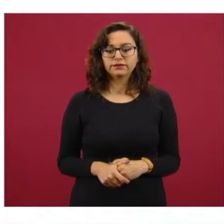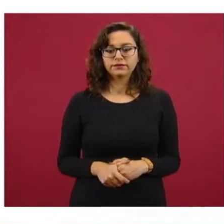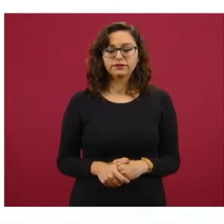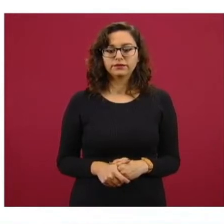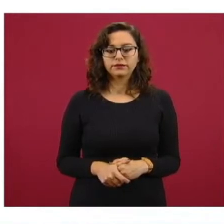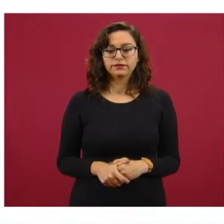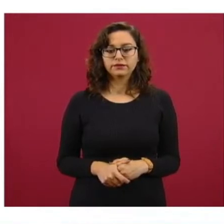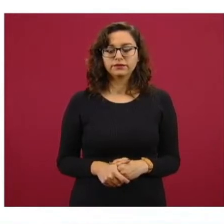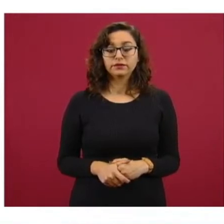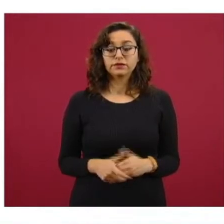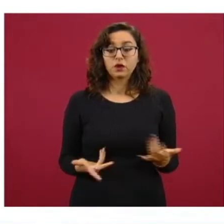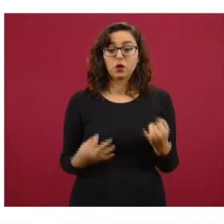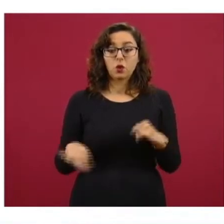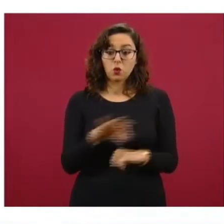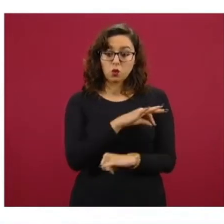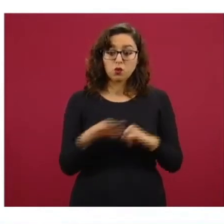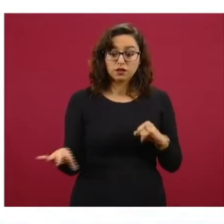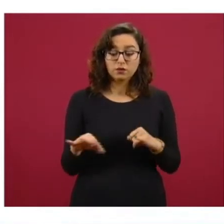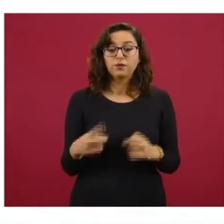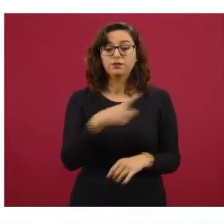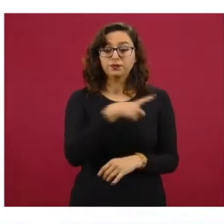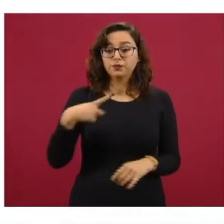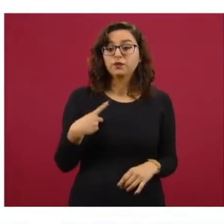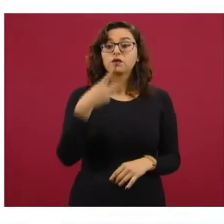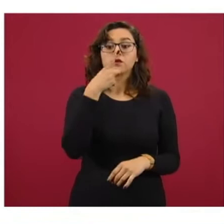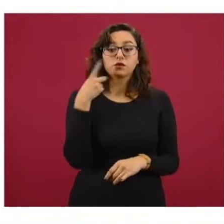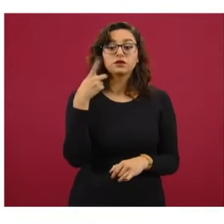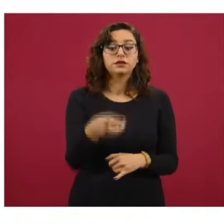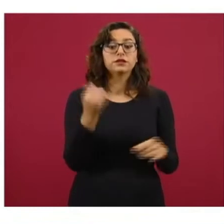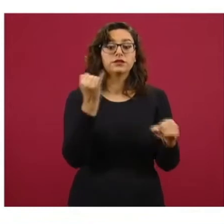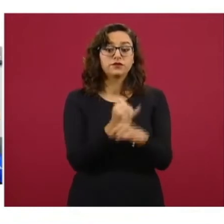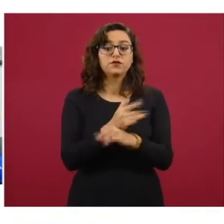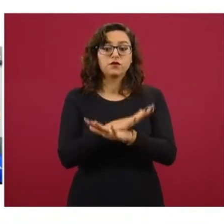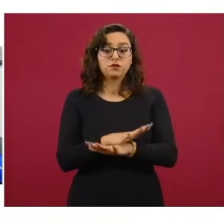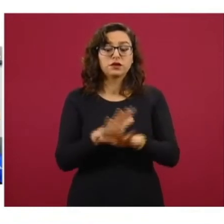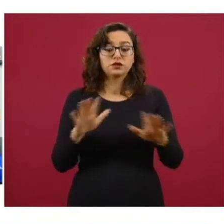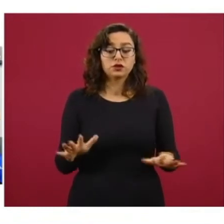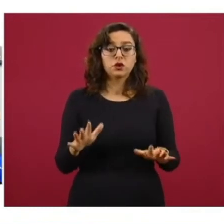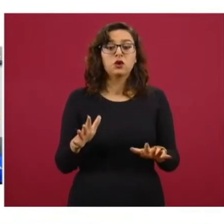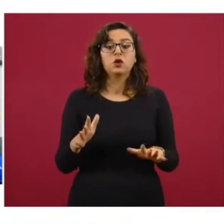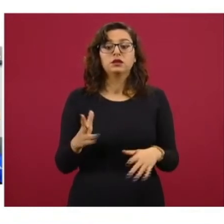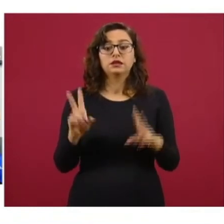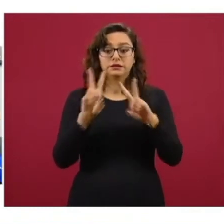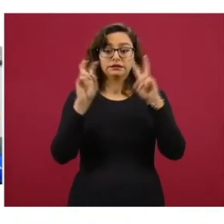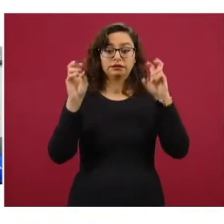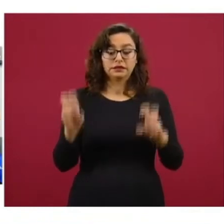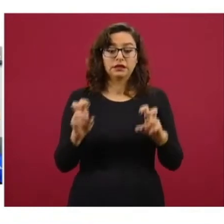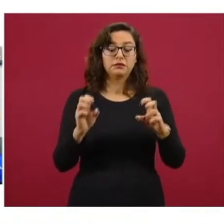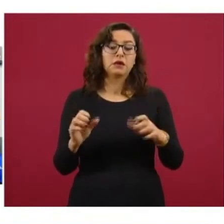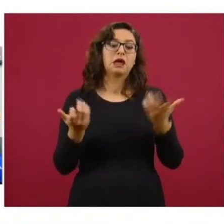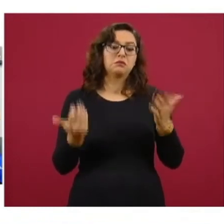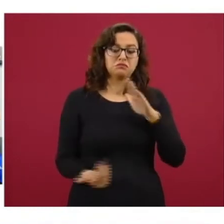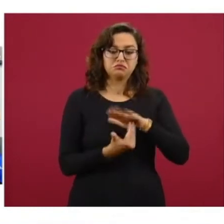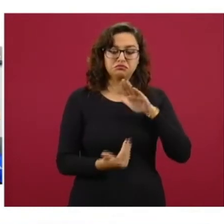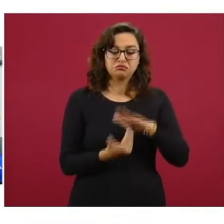José. Por último, actualizarles la información de las ventanillas de la salud que se establecieron junto